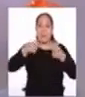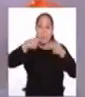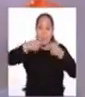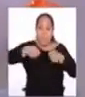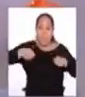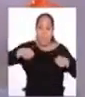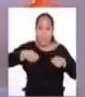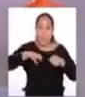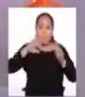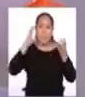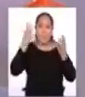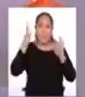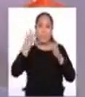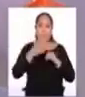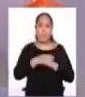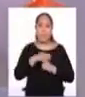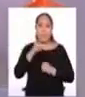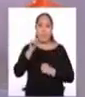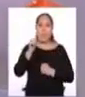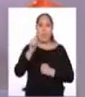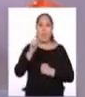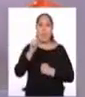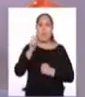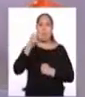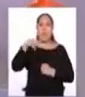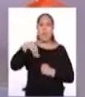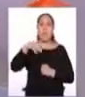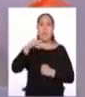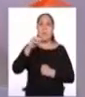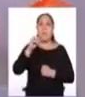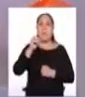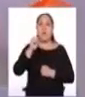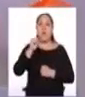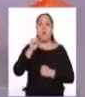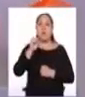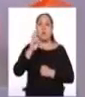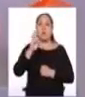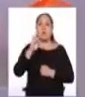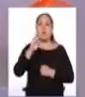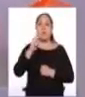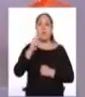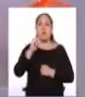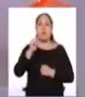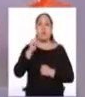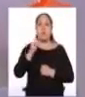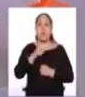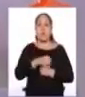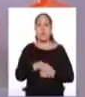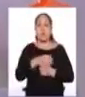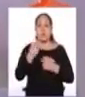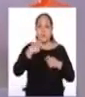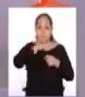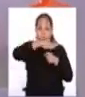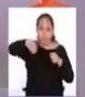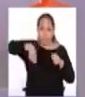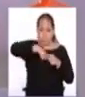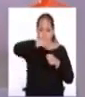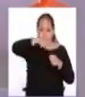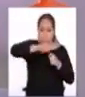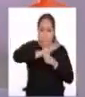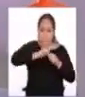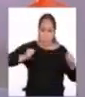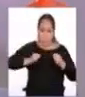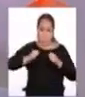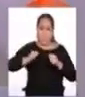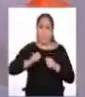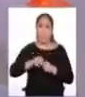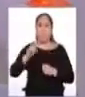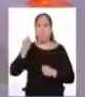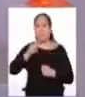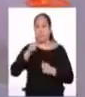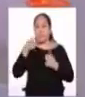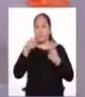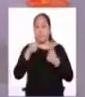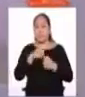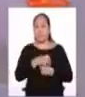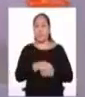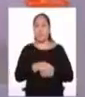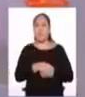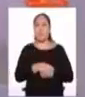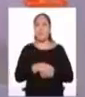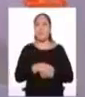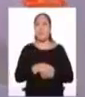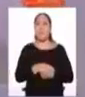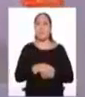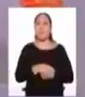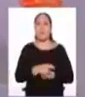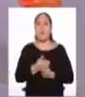como atmósfera. Correcto, Isaac. ¿Tienes sujeta la cuerda al bol? Sí, está muy sujeta.